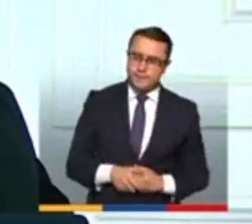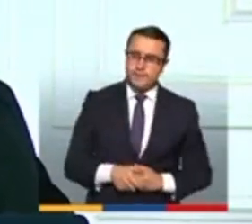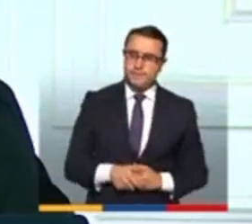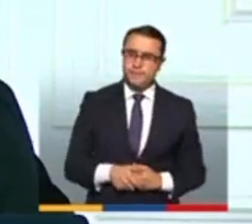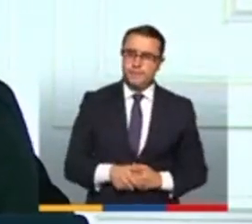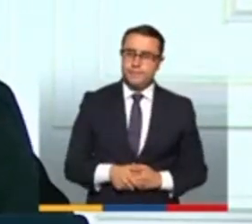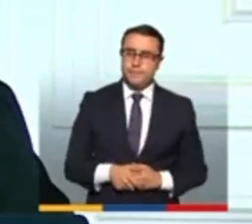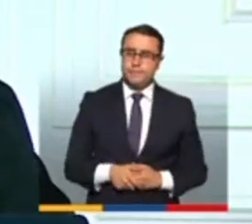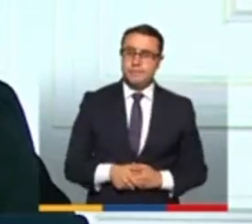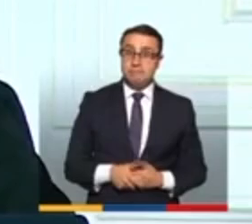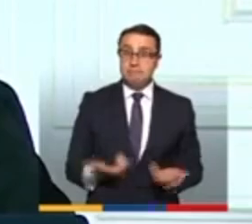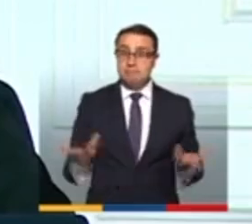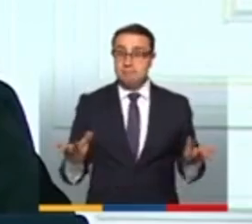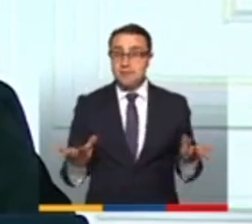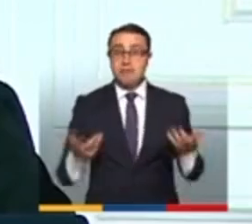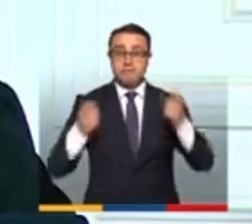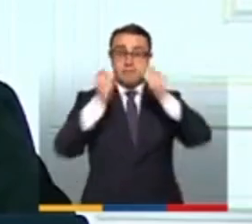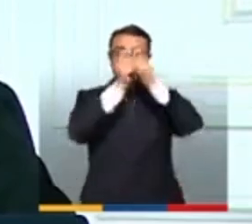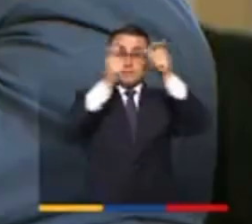Si son dineros públicos,